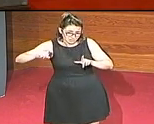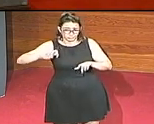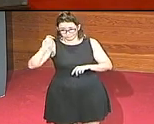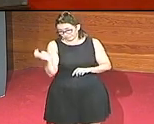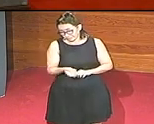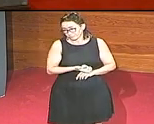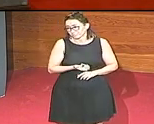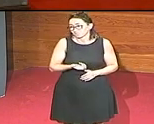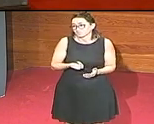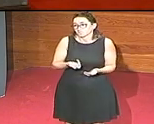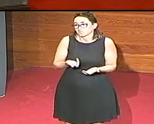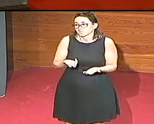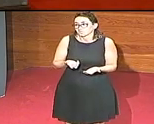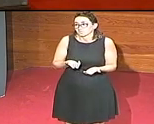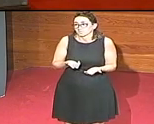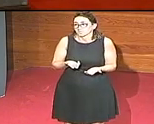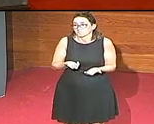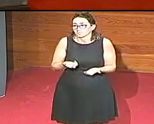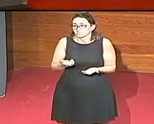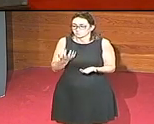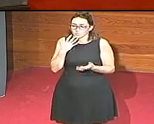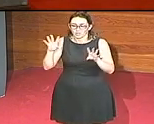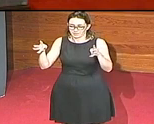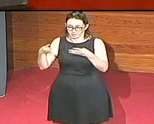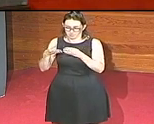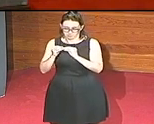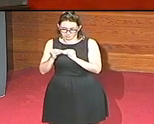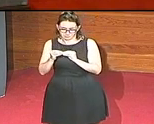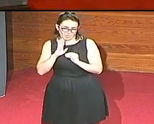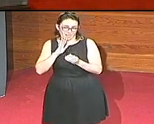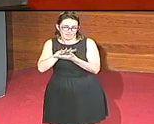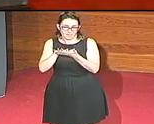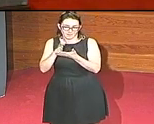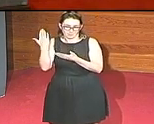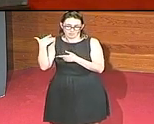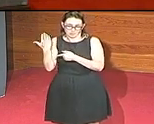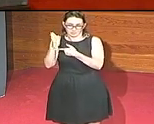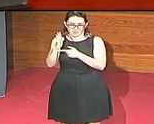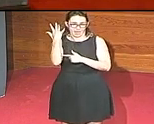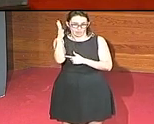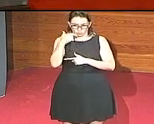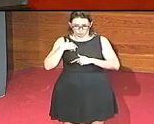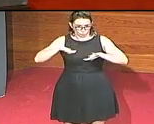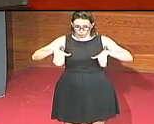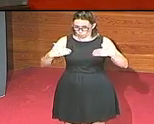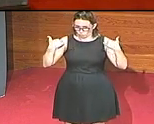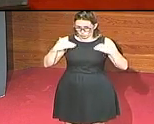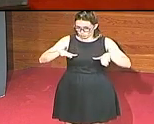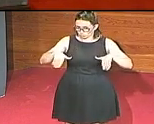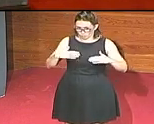es hacerlo internet ejemplo del árbol que os ha enseñado ahí hice yo todo y dice